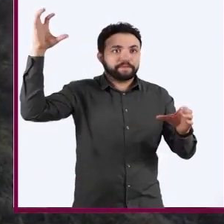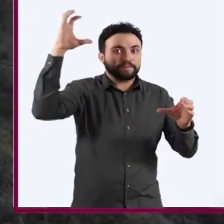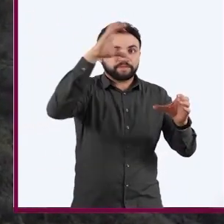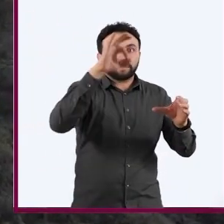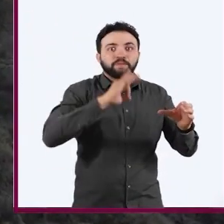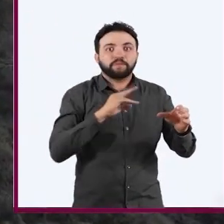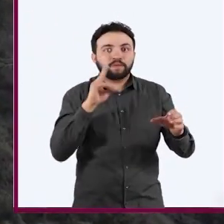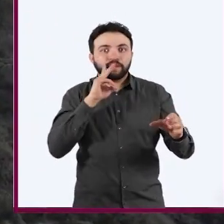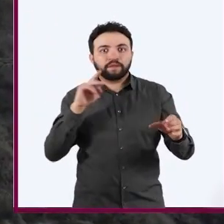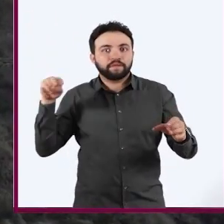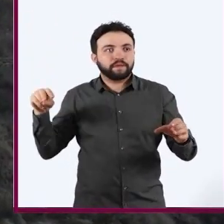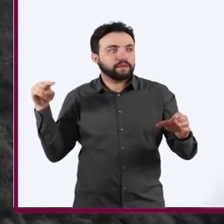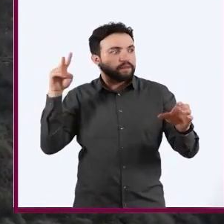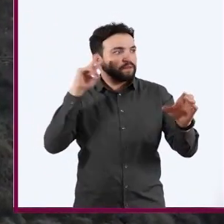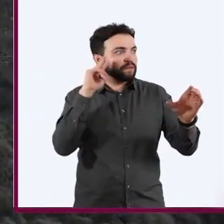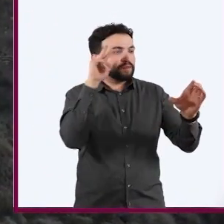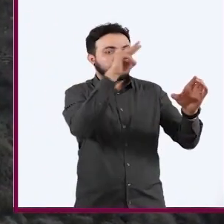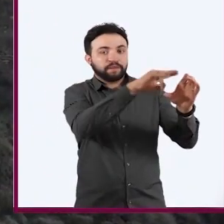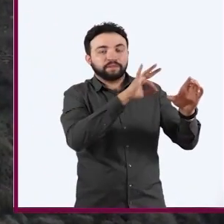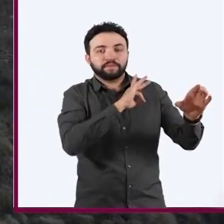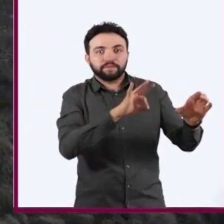por el cenit.